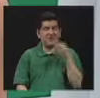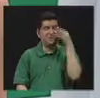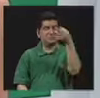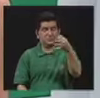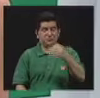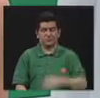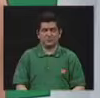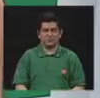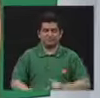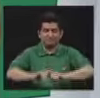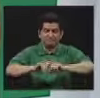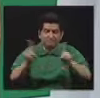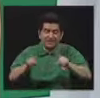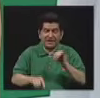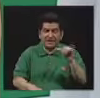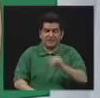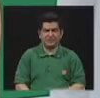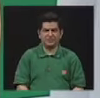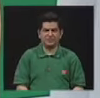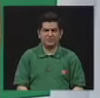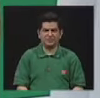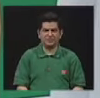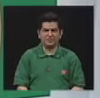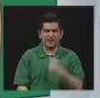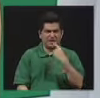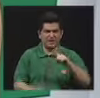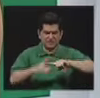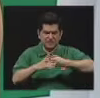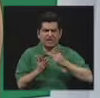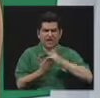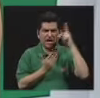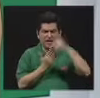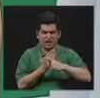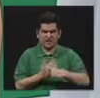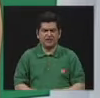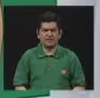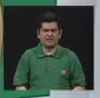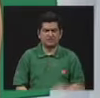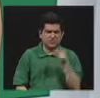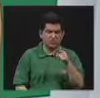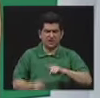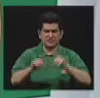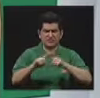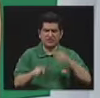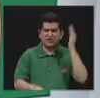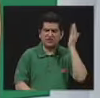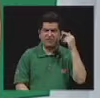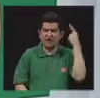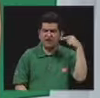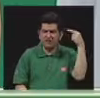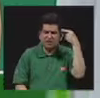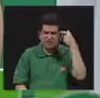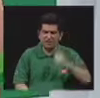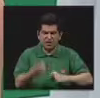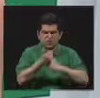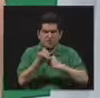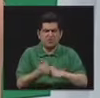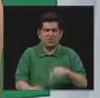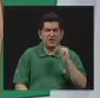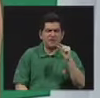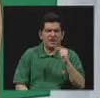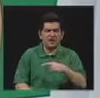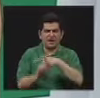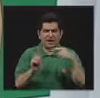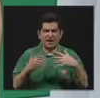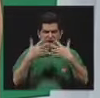mal agüero, ¿verdad? Sin embargo, también vemos, como lo mencionábamos al inicio del programa, que muchos de estos discursos que dice el gobierno de apoyar a